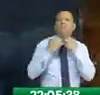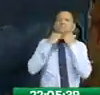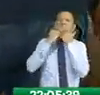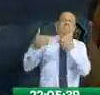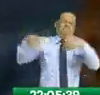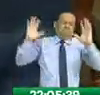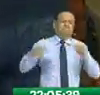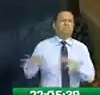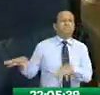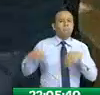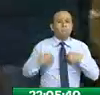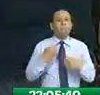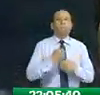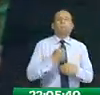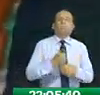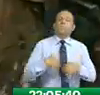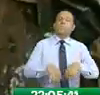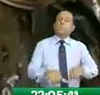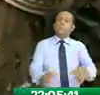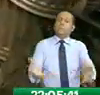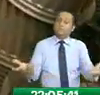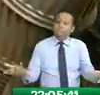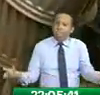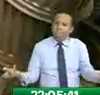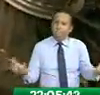populares en la vitrina mayor del